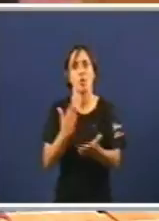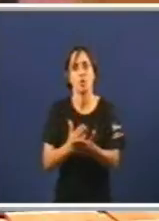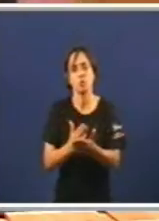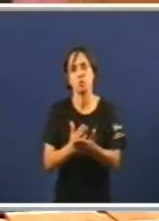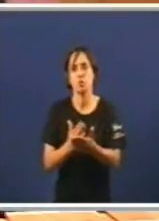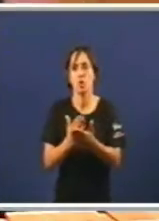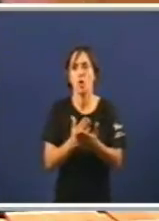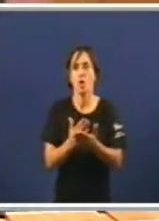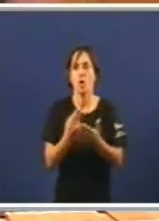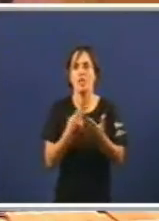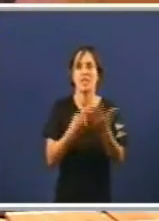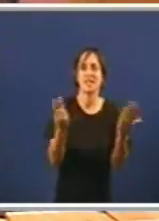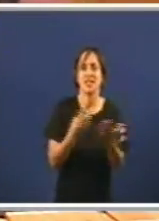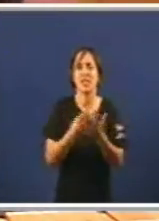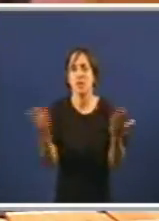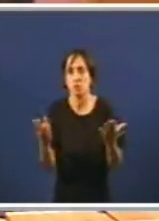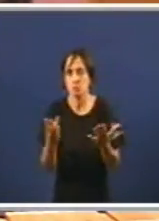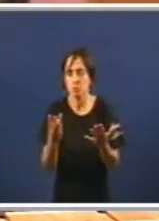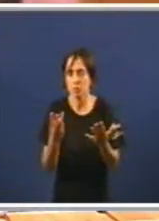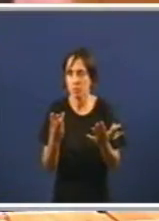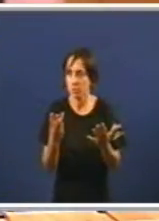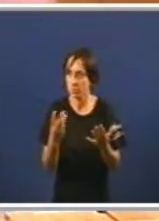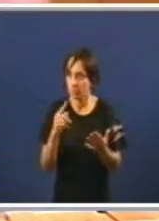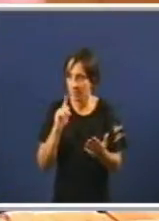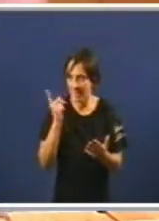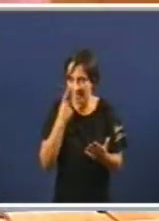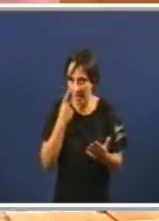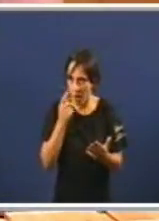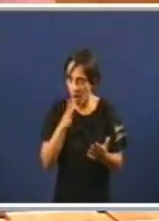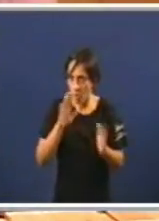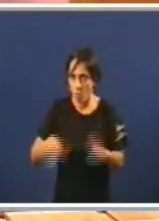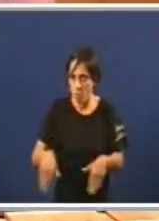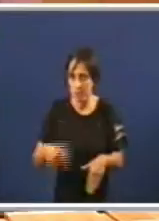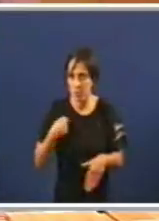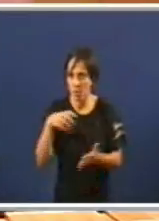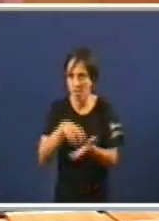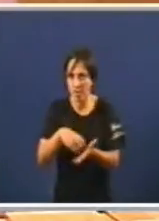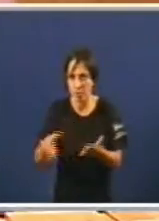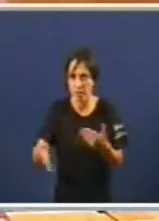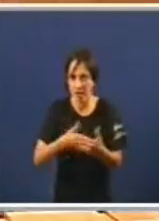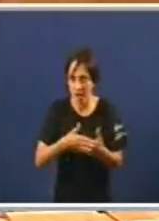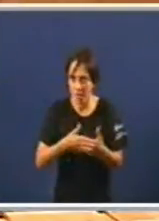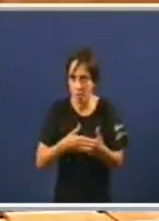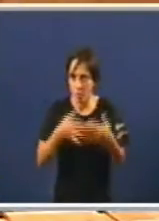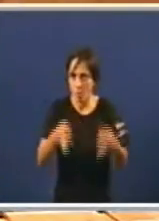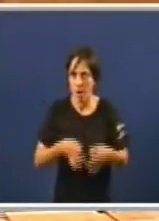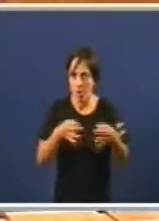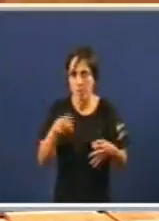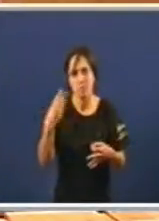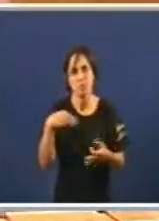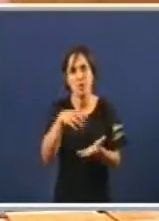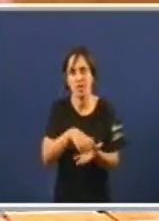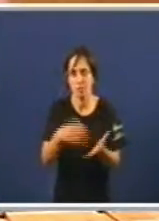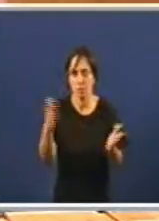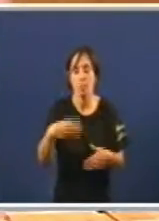académico 2017-2018, non ían poder volver ao centro de ensino habitual, que, insistimos, ten matrícula suficiente. No